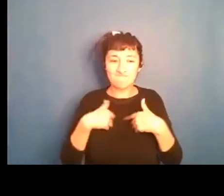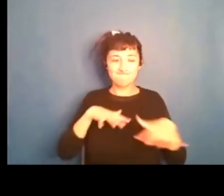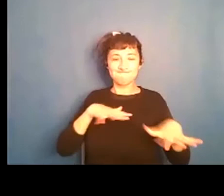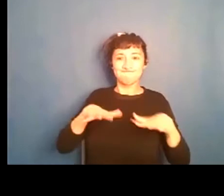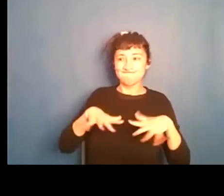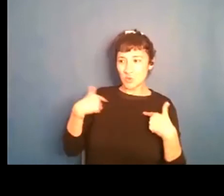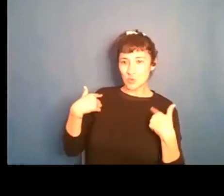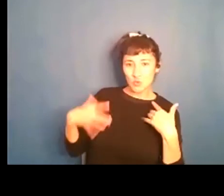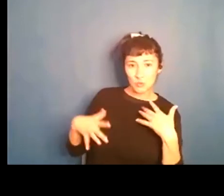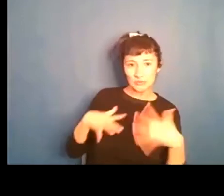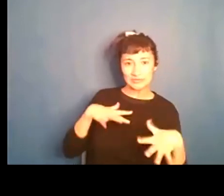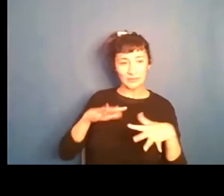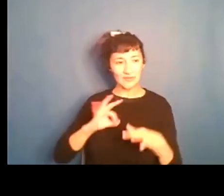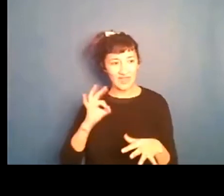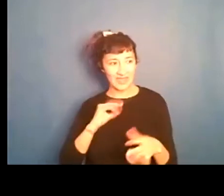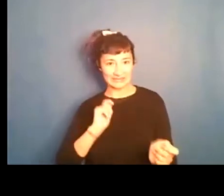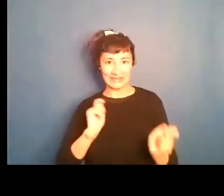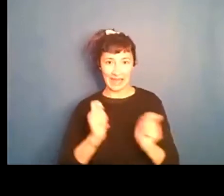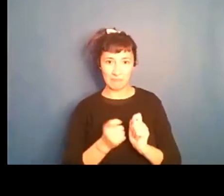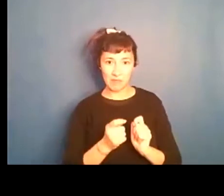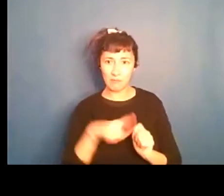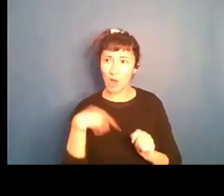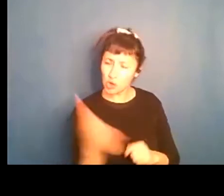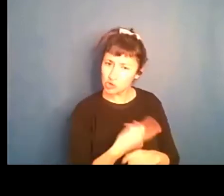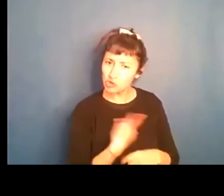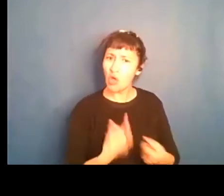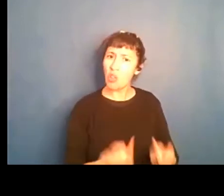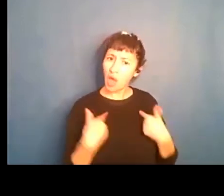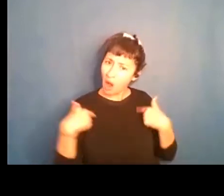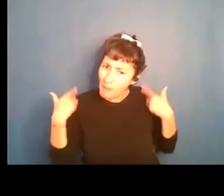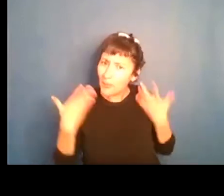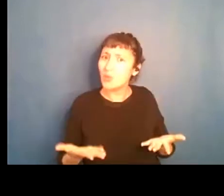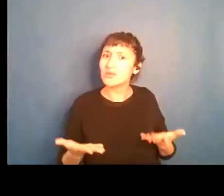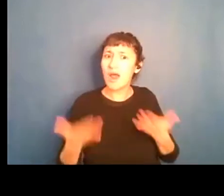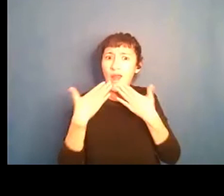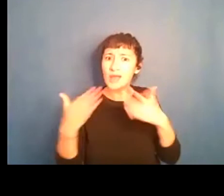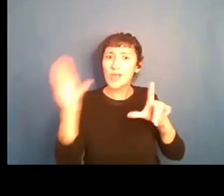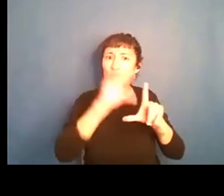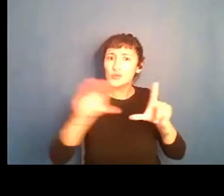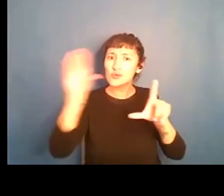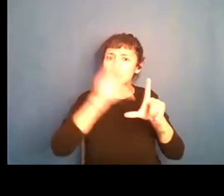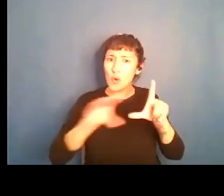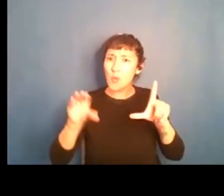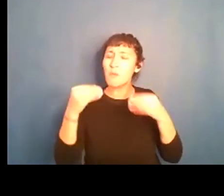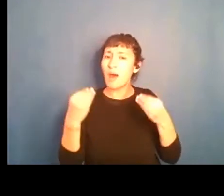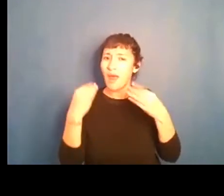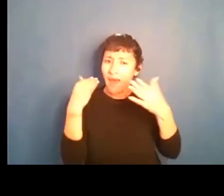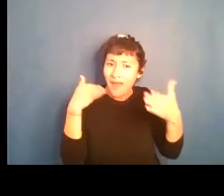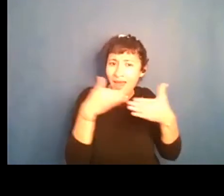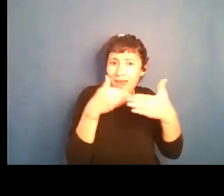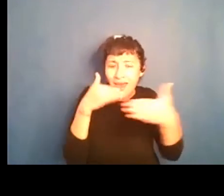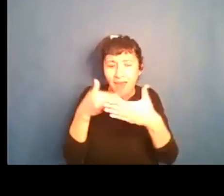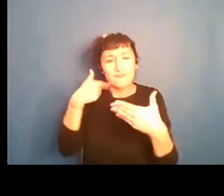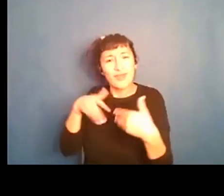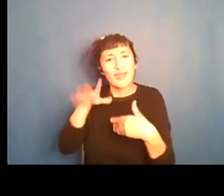situación de vida, pero a nosotros nos favoreció a través de Zoom poder acercarnos a todas las regiones